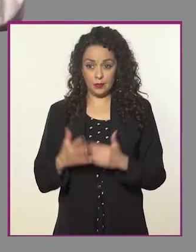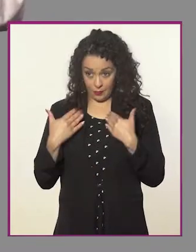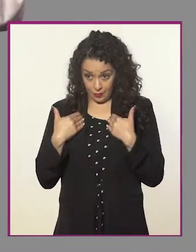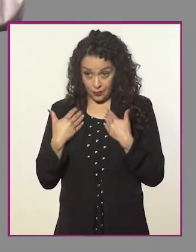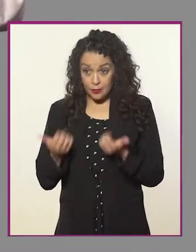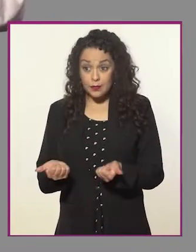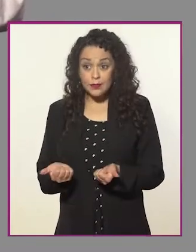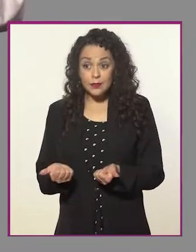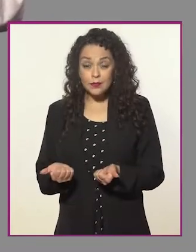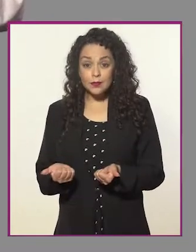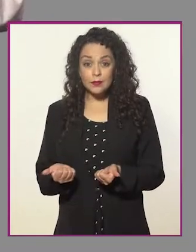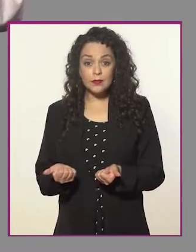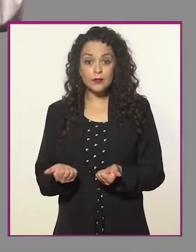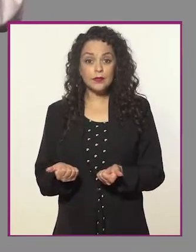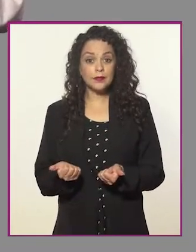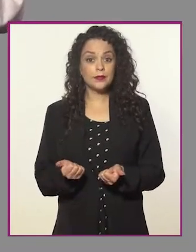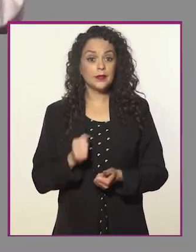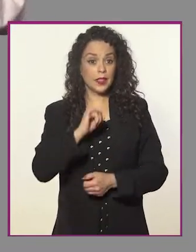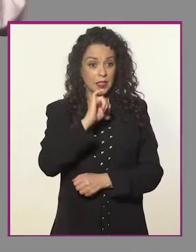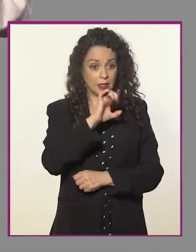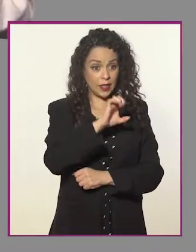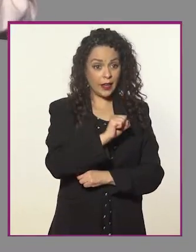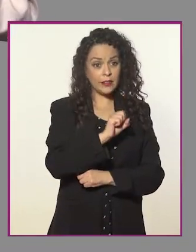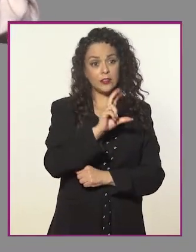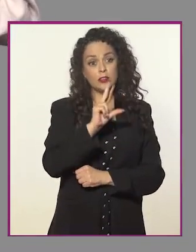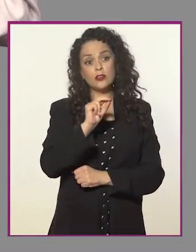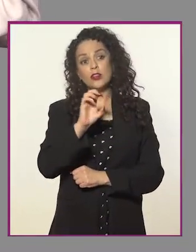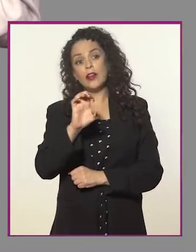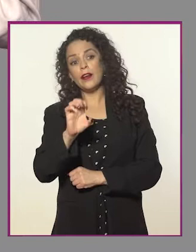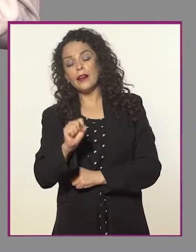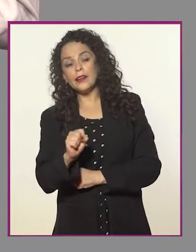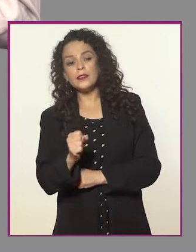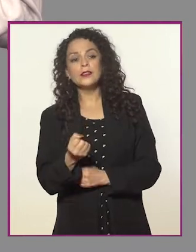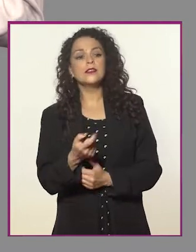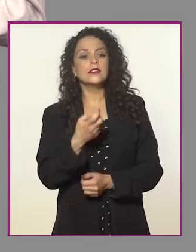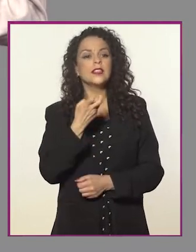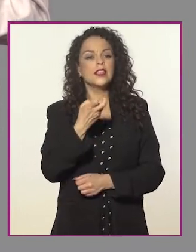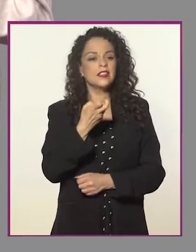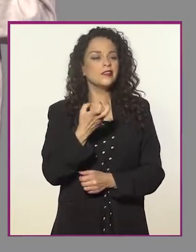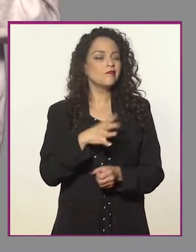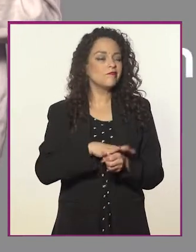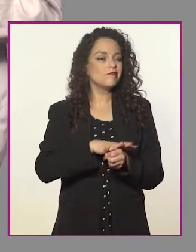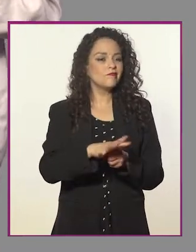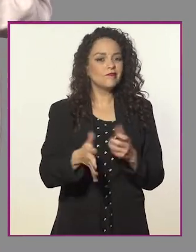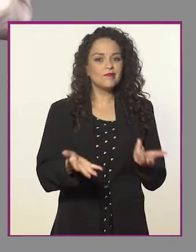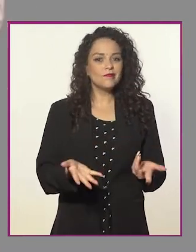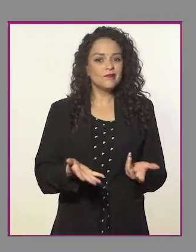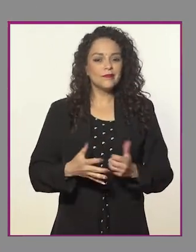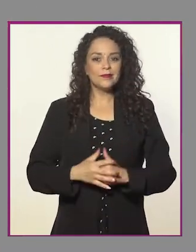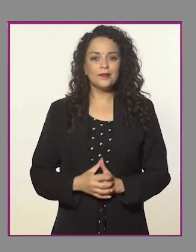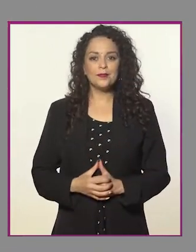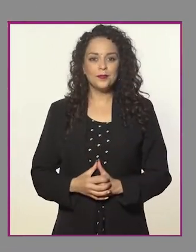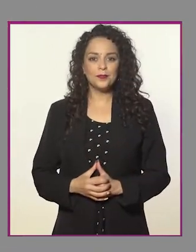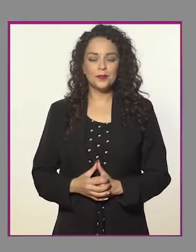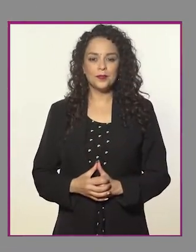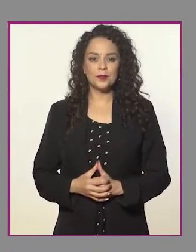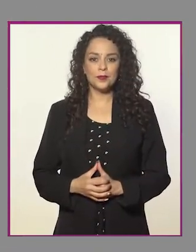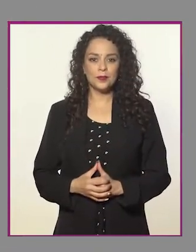¿Entendido? Ser o no ser. Esa es la cuestión.